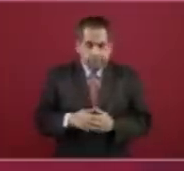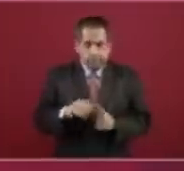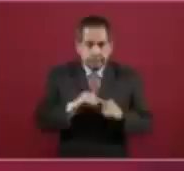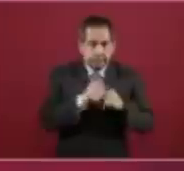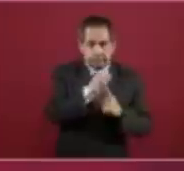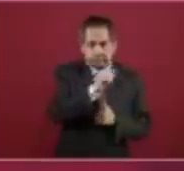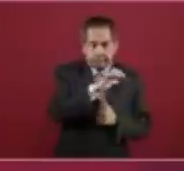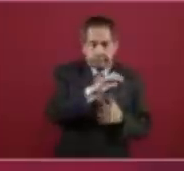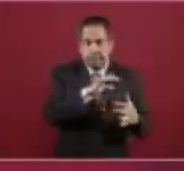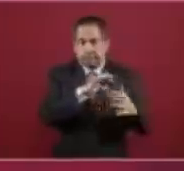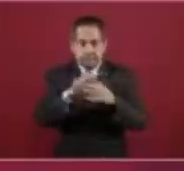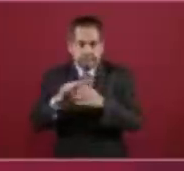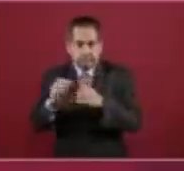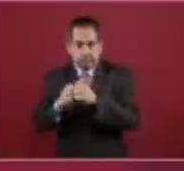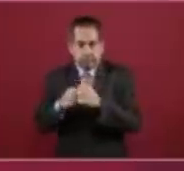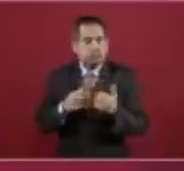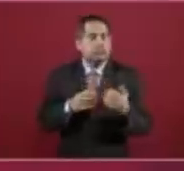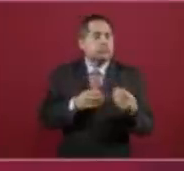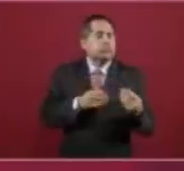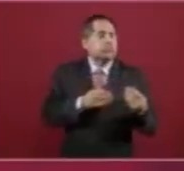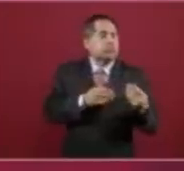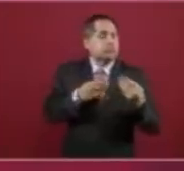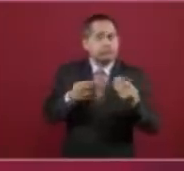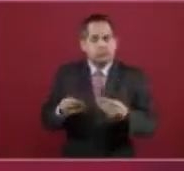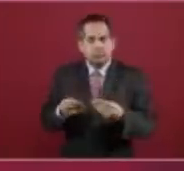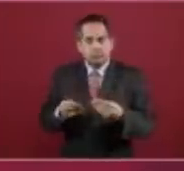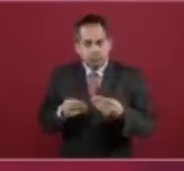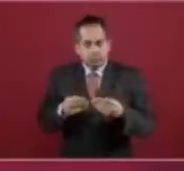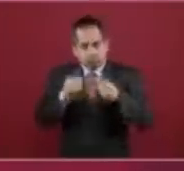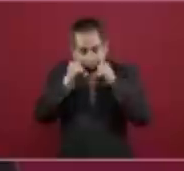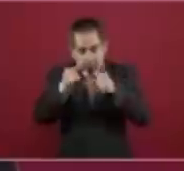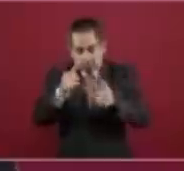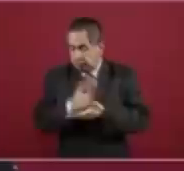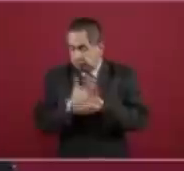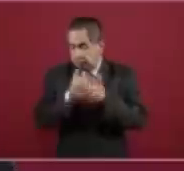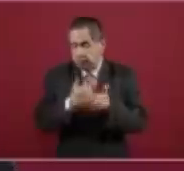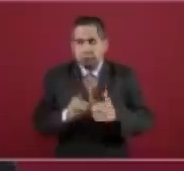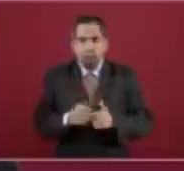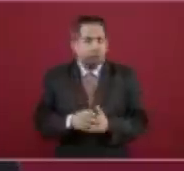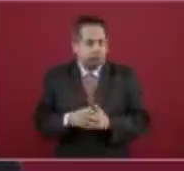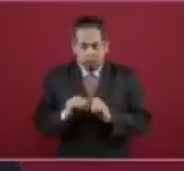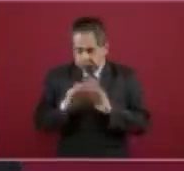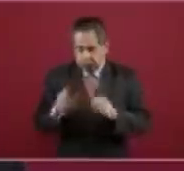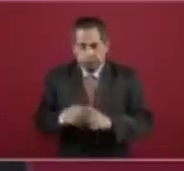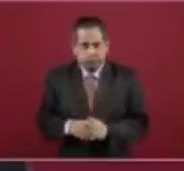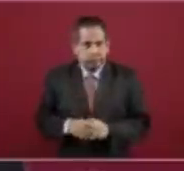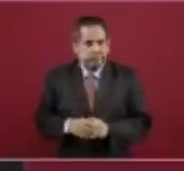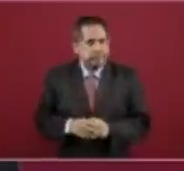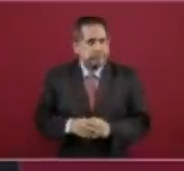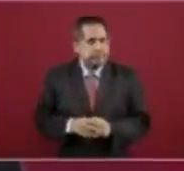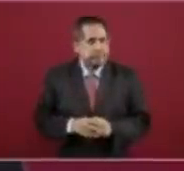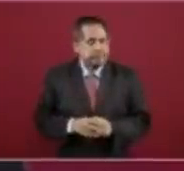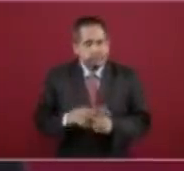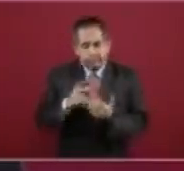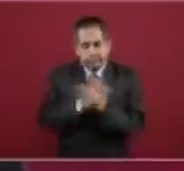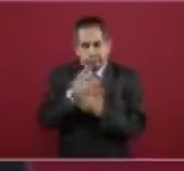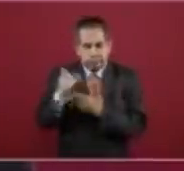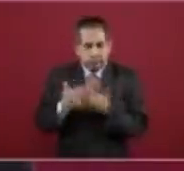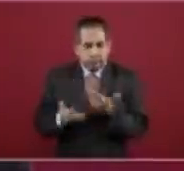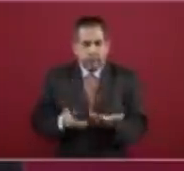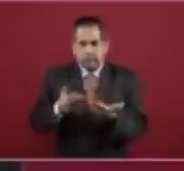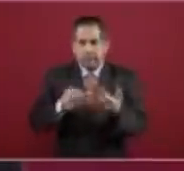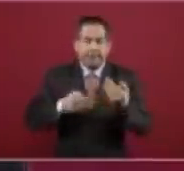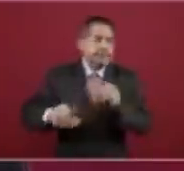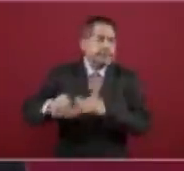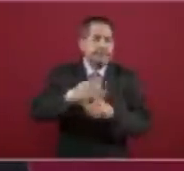civiles que van a ser tomadas en cuenta, desde luego es el proyecto de